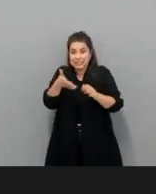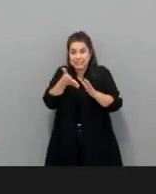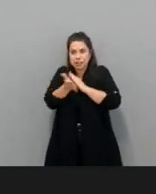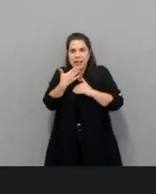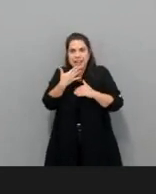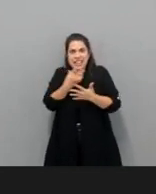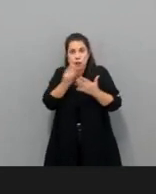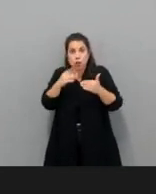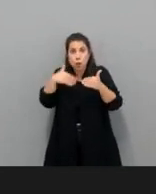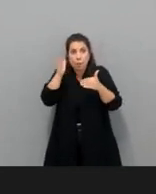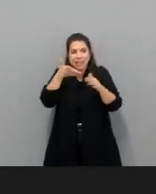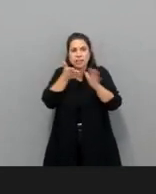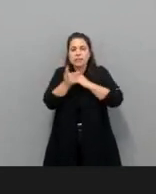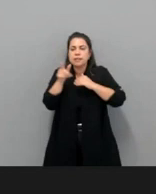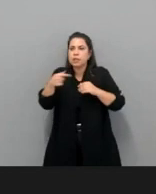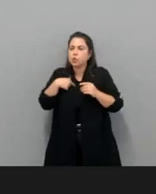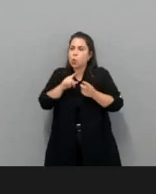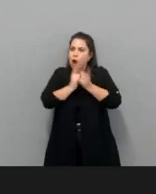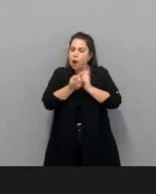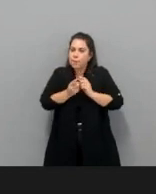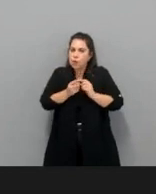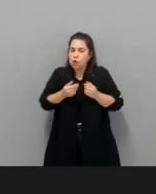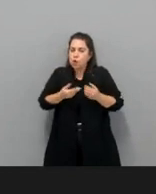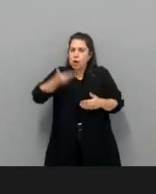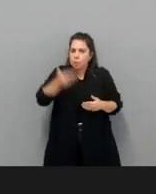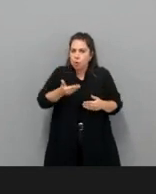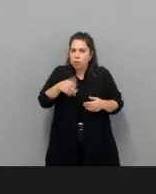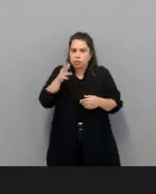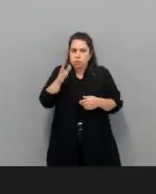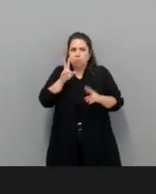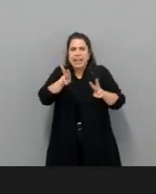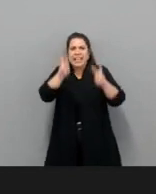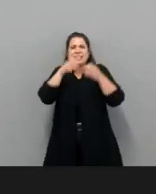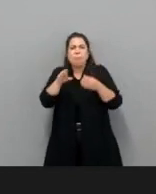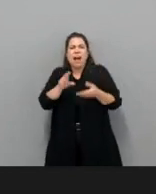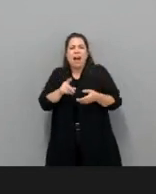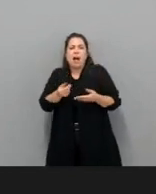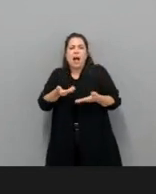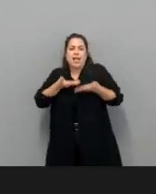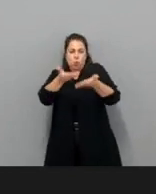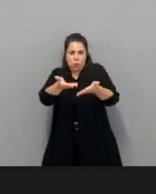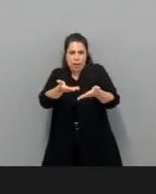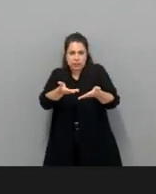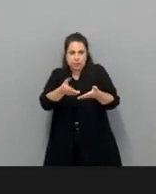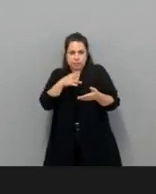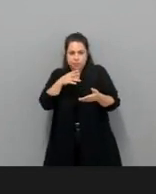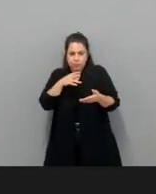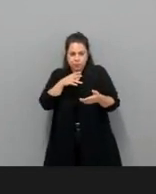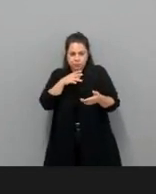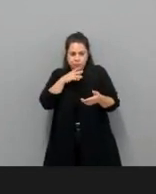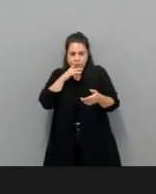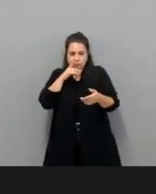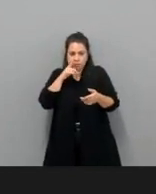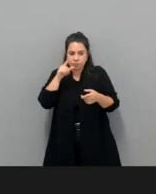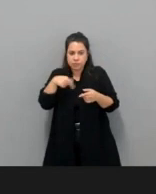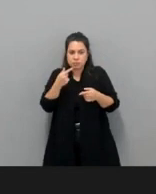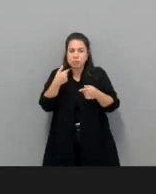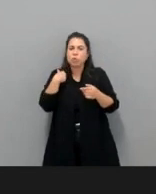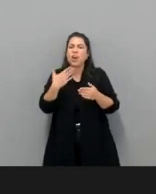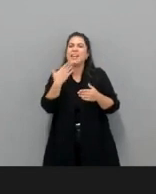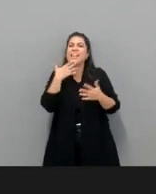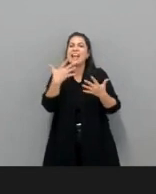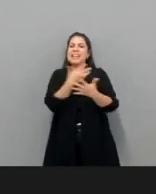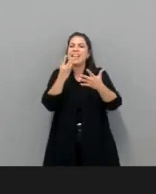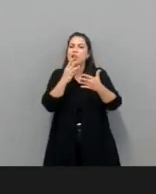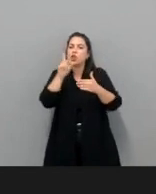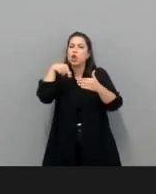y las ayudas a las que pueden acceder. Y nos vamos a parar casi al final en esa franja de edad porque